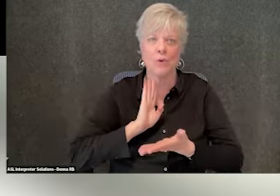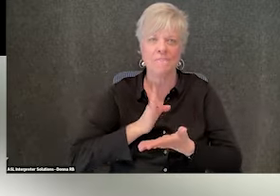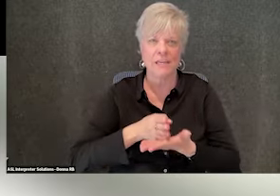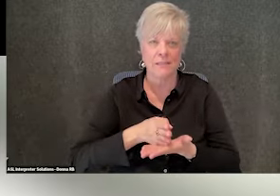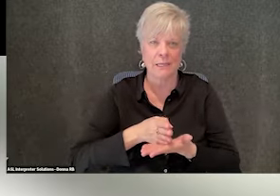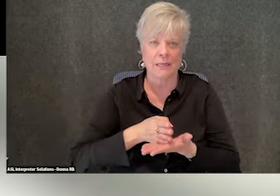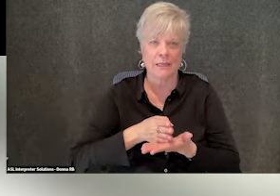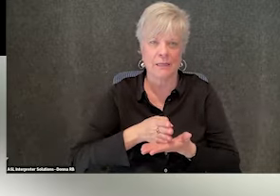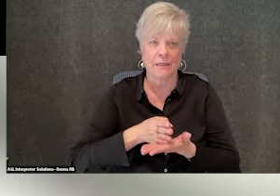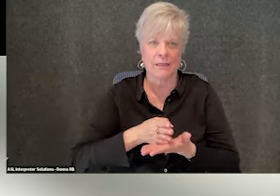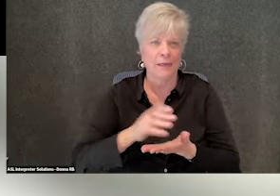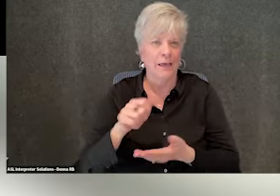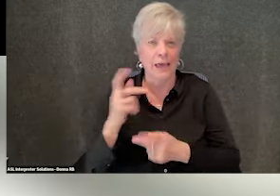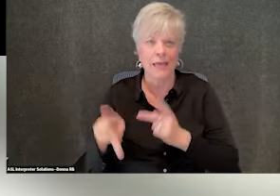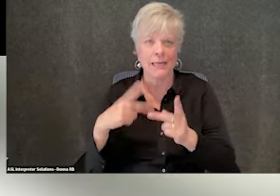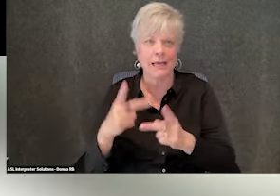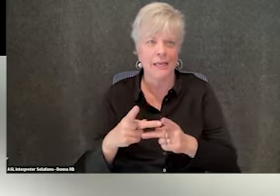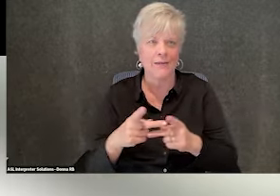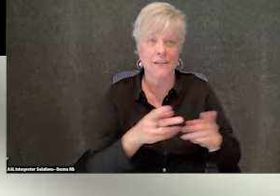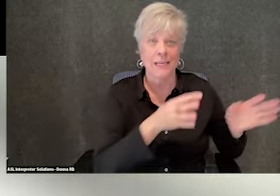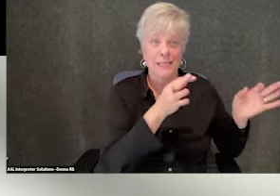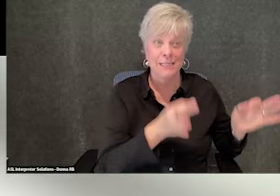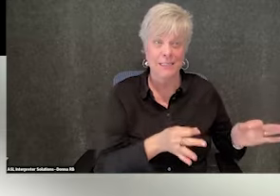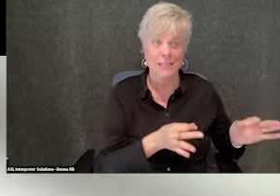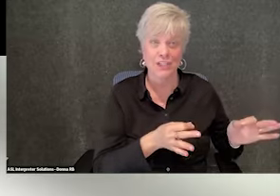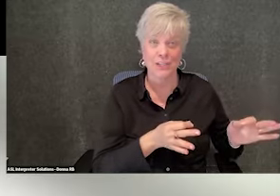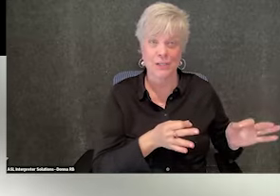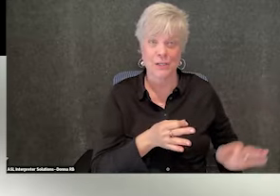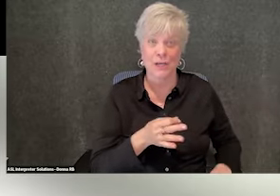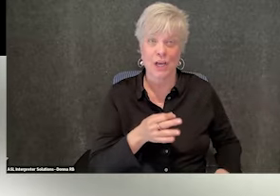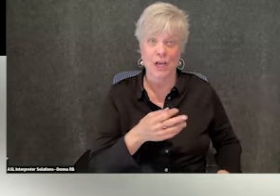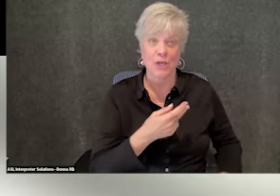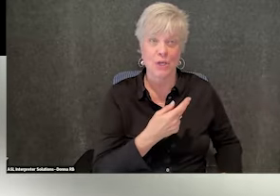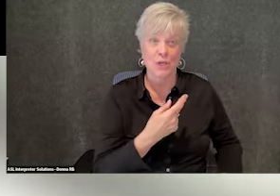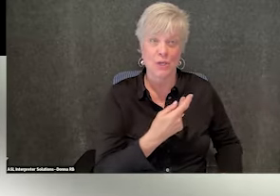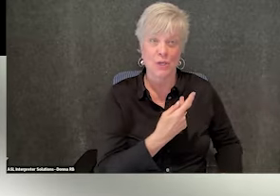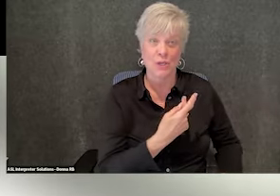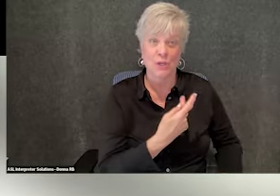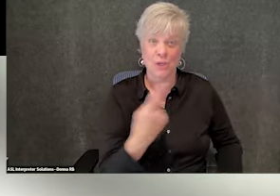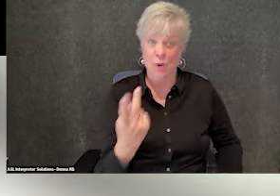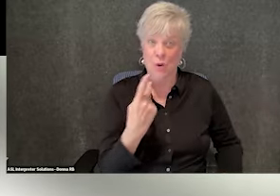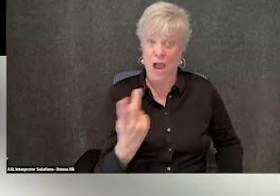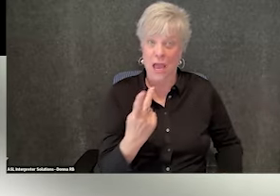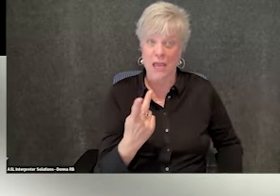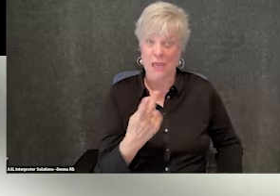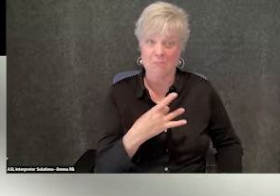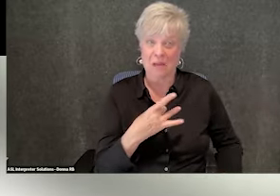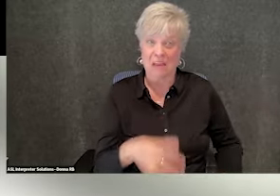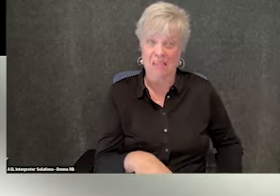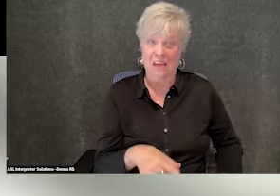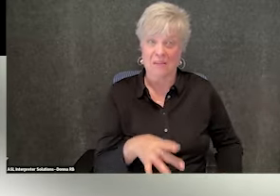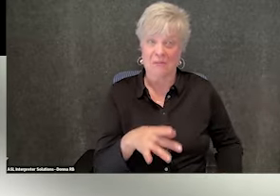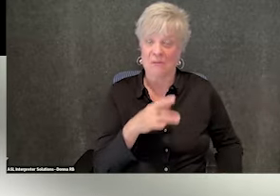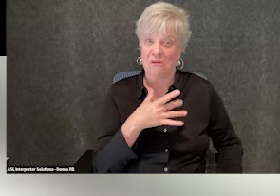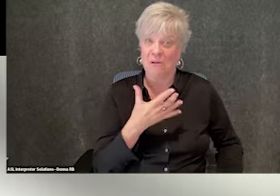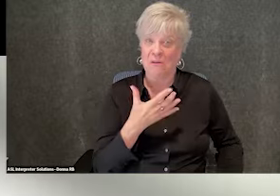hay la idea de pensar que proteger a la persona, o sea, cuidar que uno puede proteger a